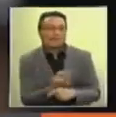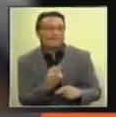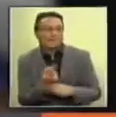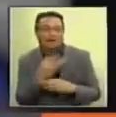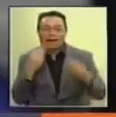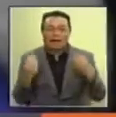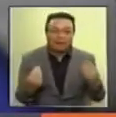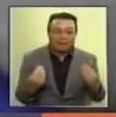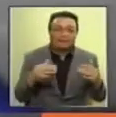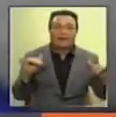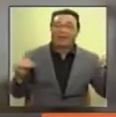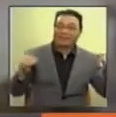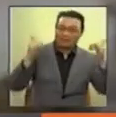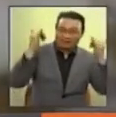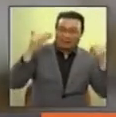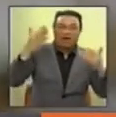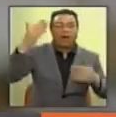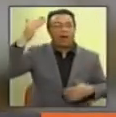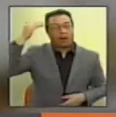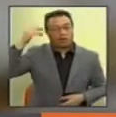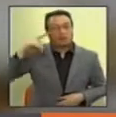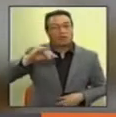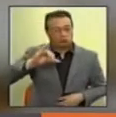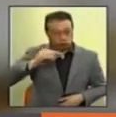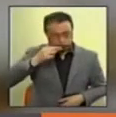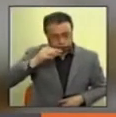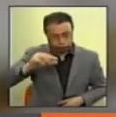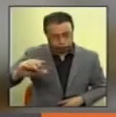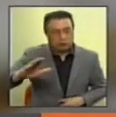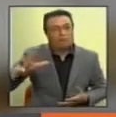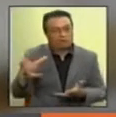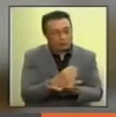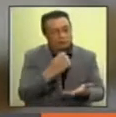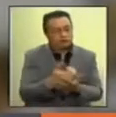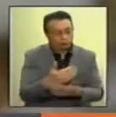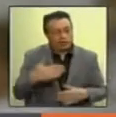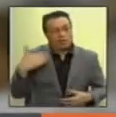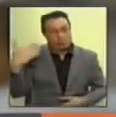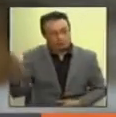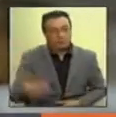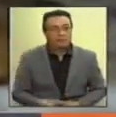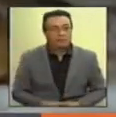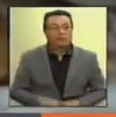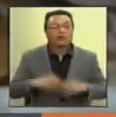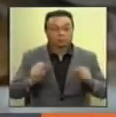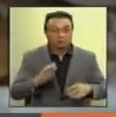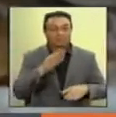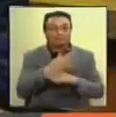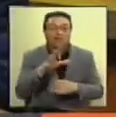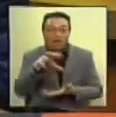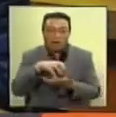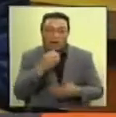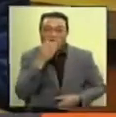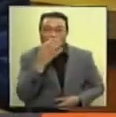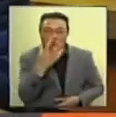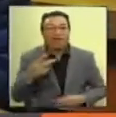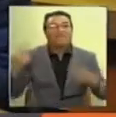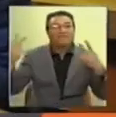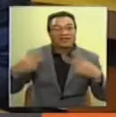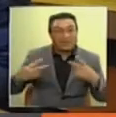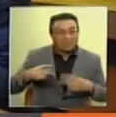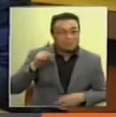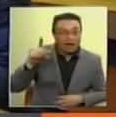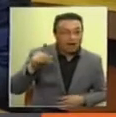esos desaparecidos días de gloria que recuperarán aquí y en otras partes. Poder llegar a la Florida, a Viña del